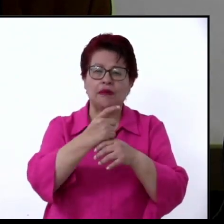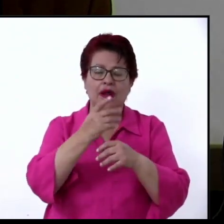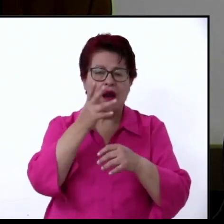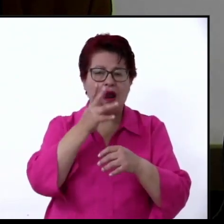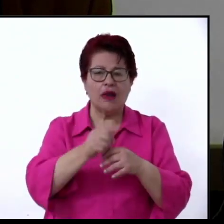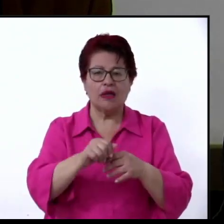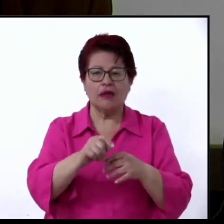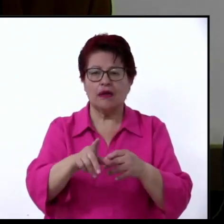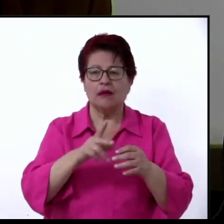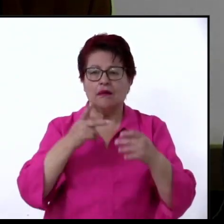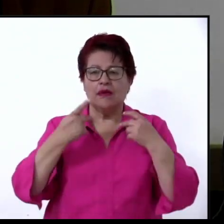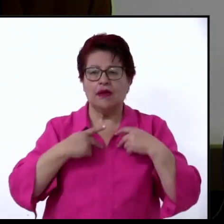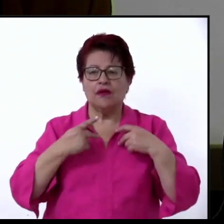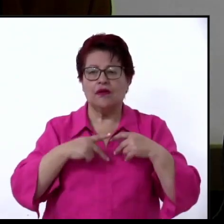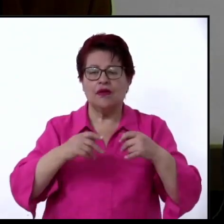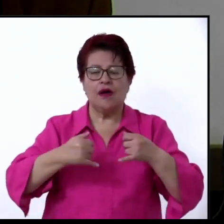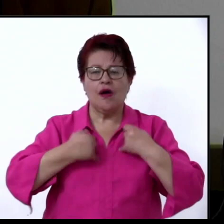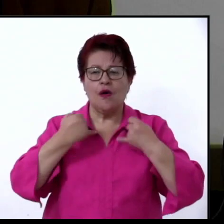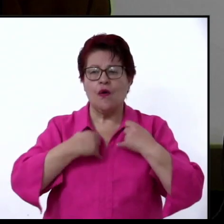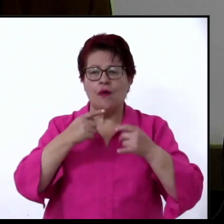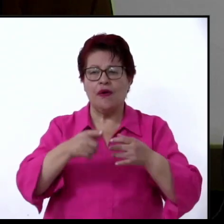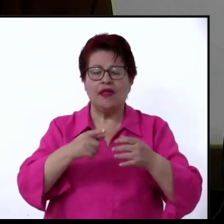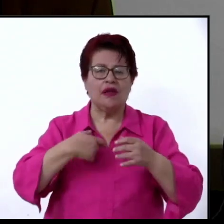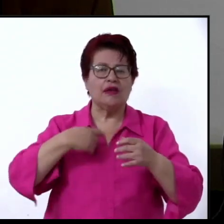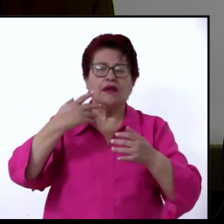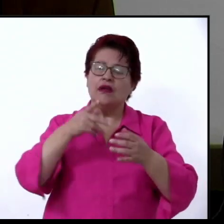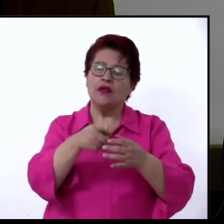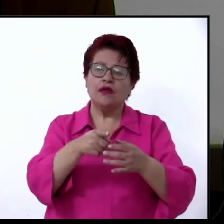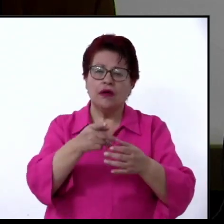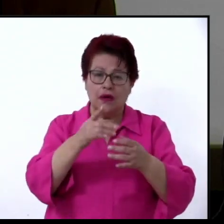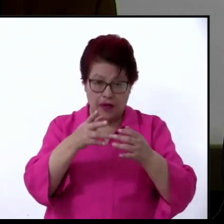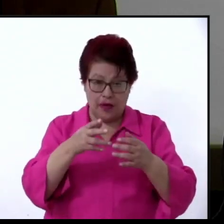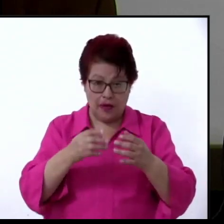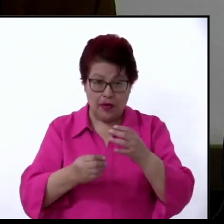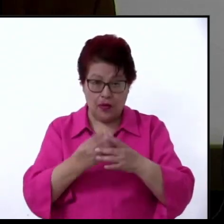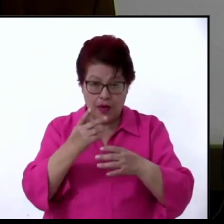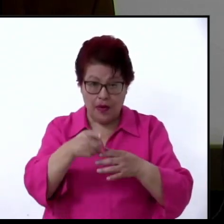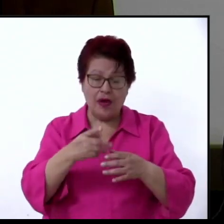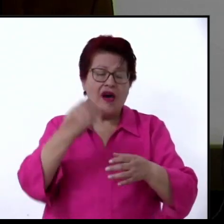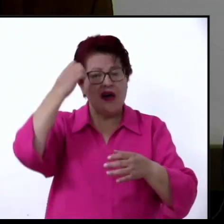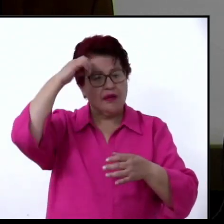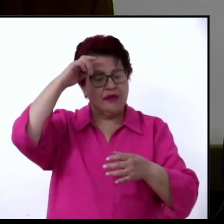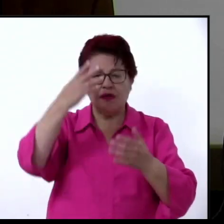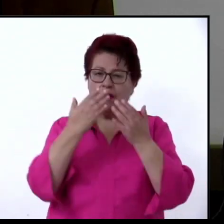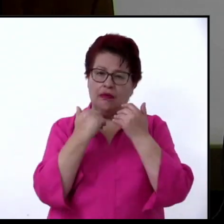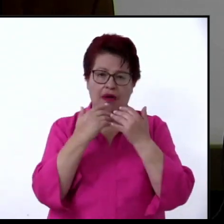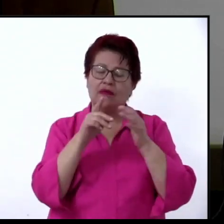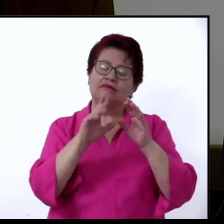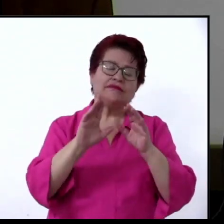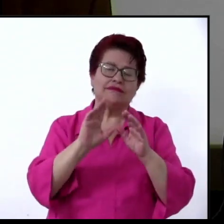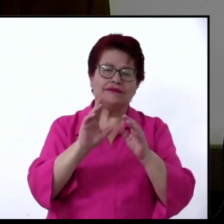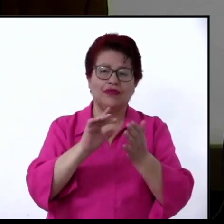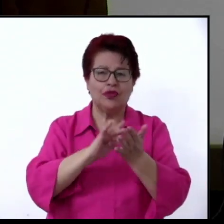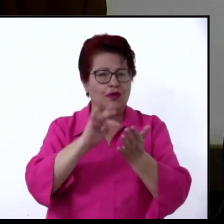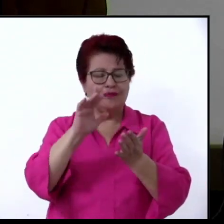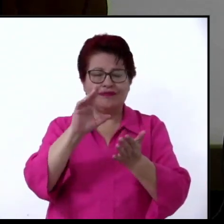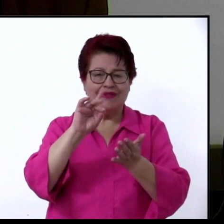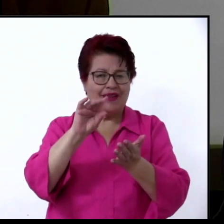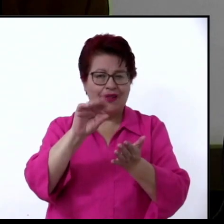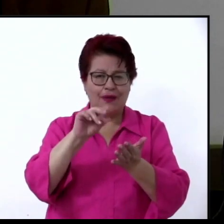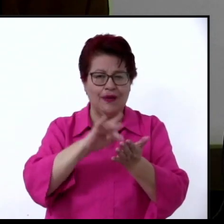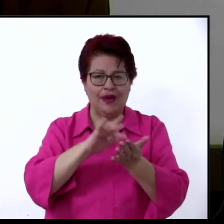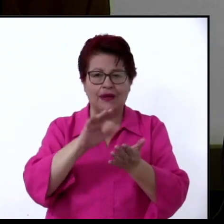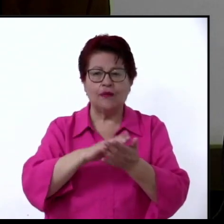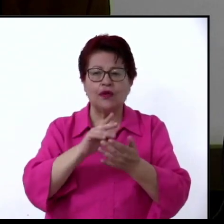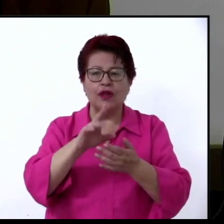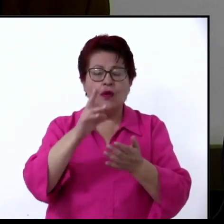que le ponen a una persona joven es la experiencia. Busca una oportunidad laboral y la primera respuesta es no. ¿Por qué?